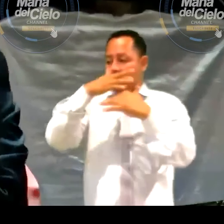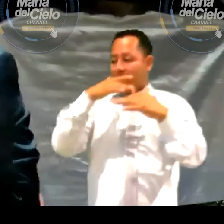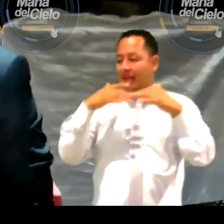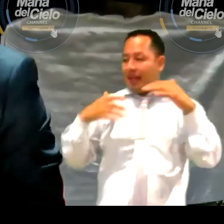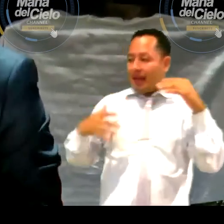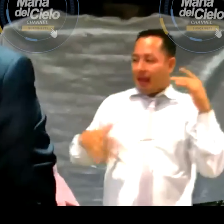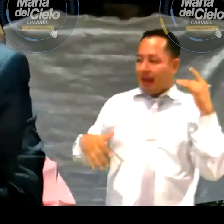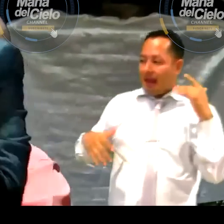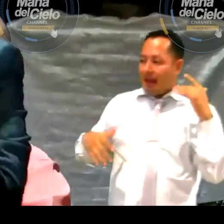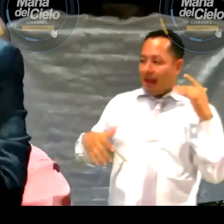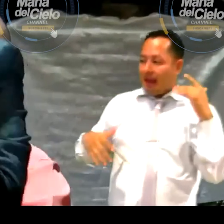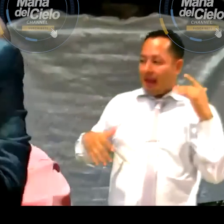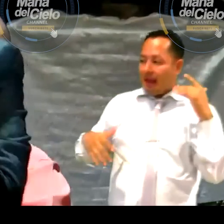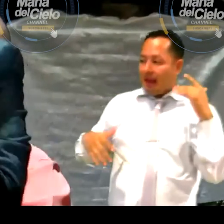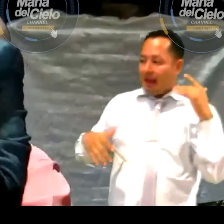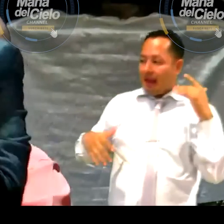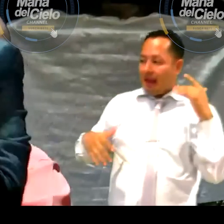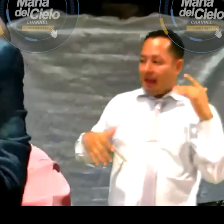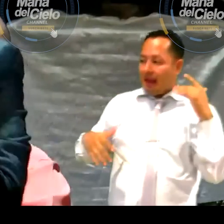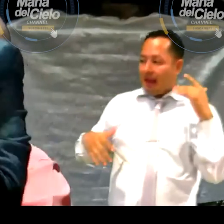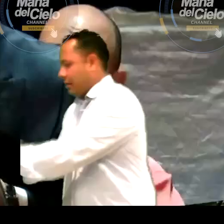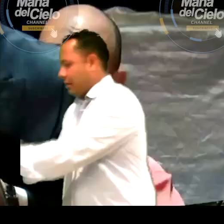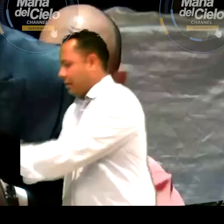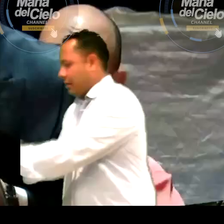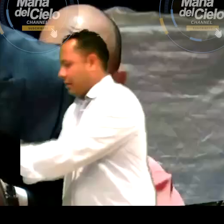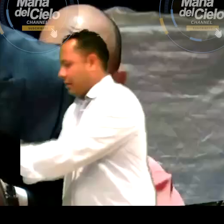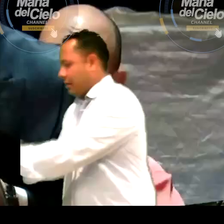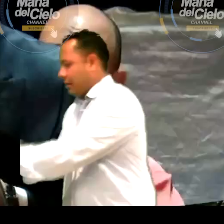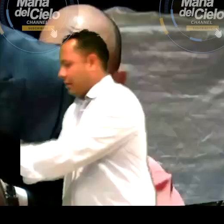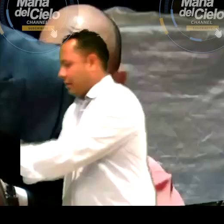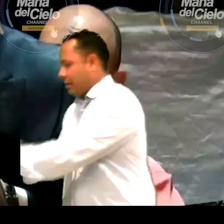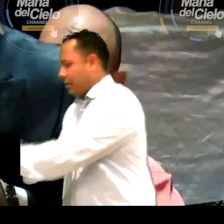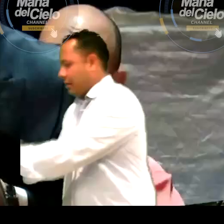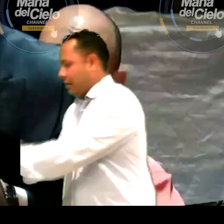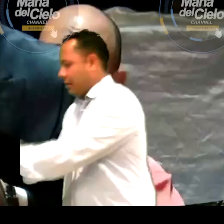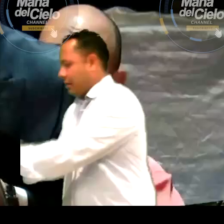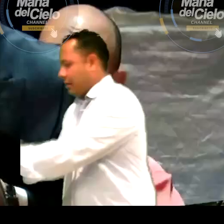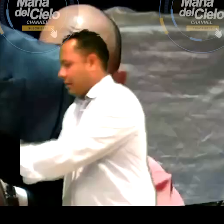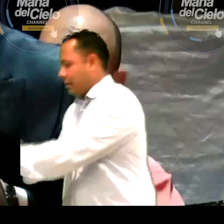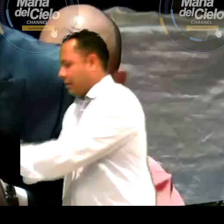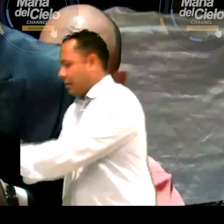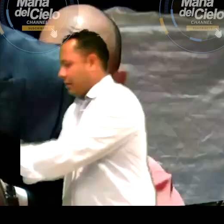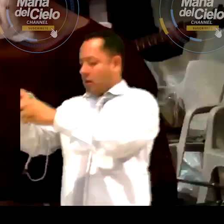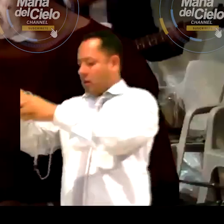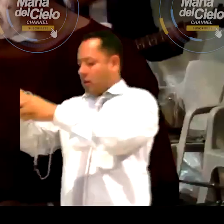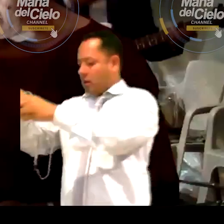Vamos a imponer manos esta noche. Aquí hay un derramamiento del Espíritu Santo pleno.